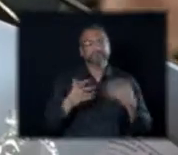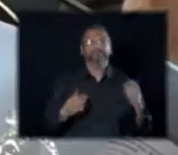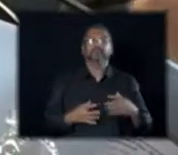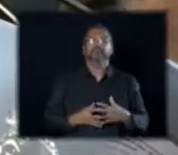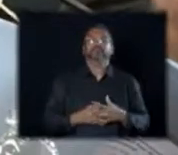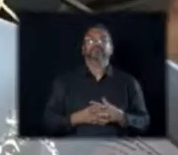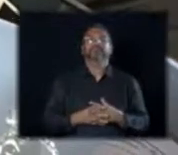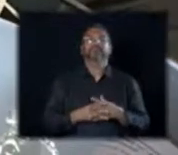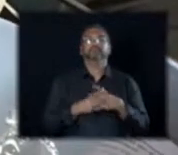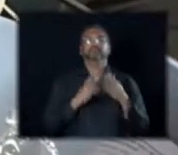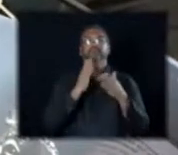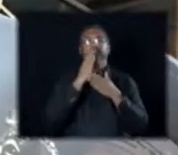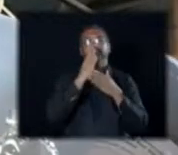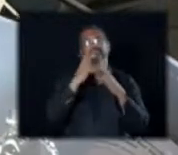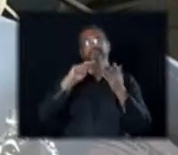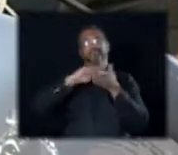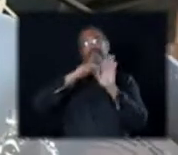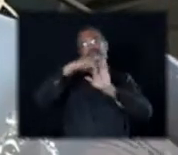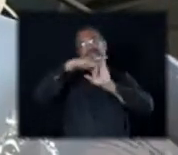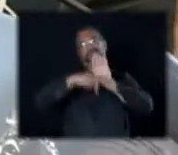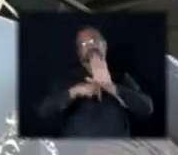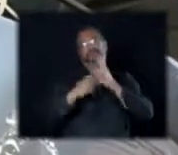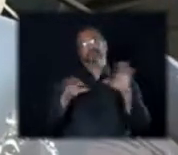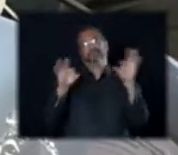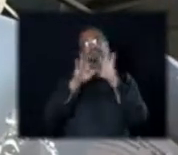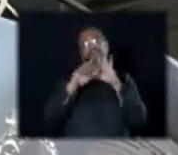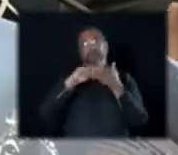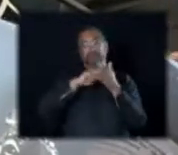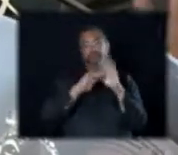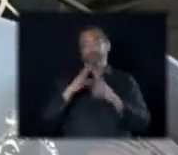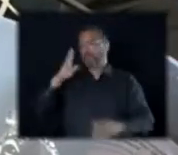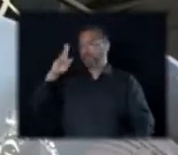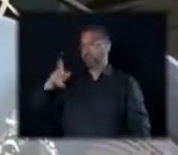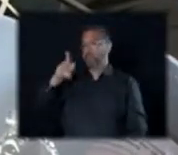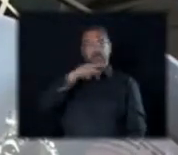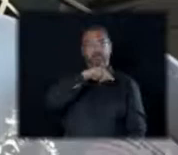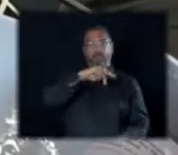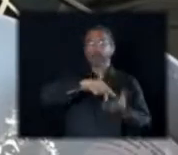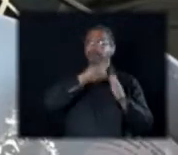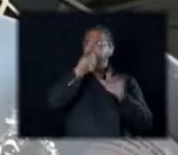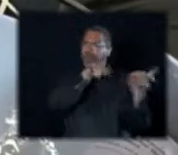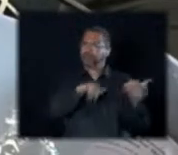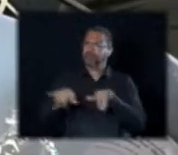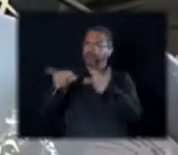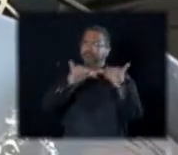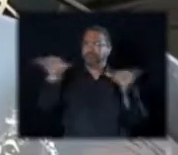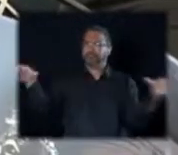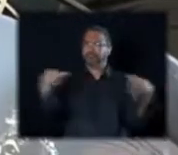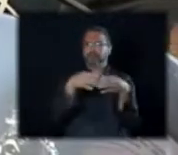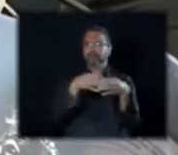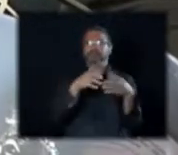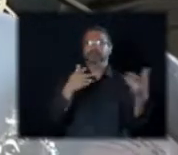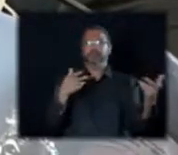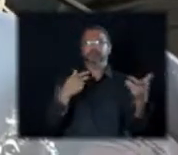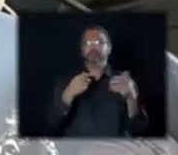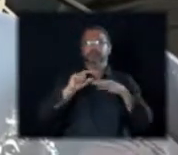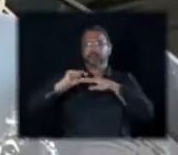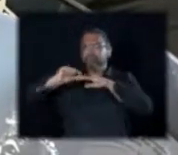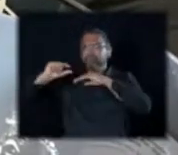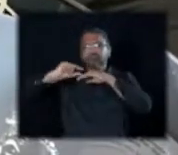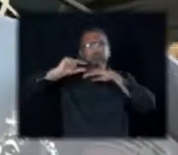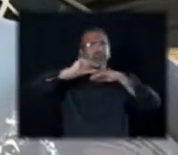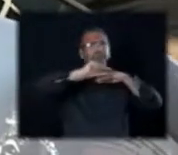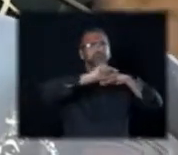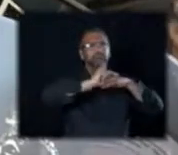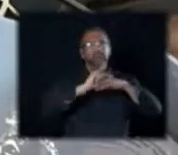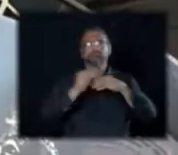reales. Hay un principio fundamental y es que el arreglo gubernamental bancario debe ser